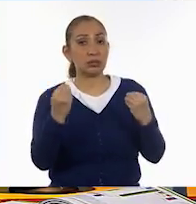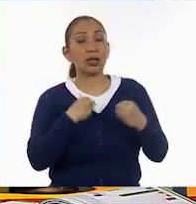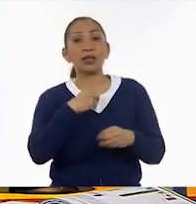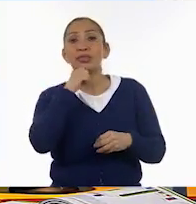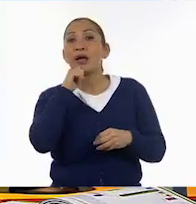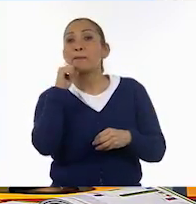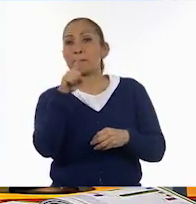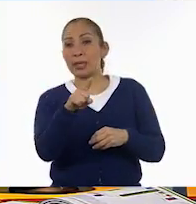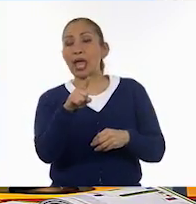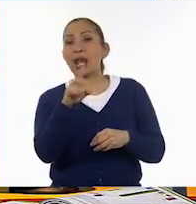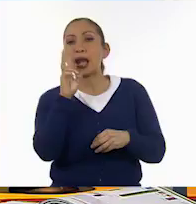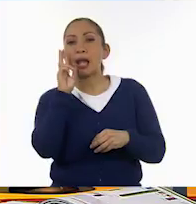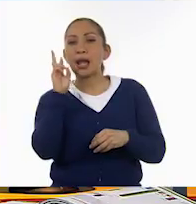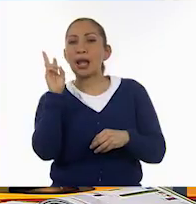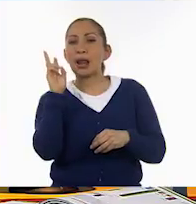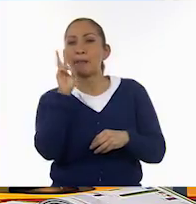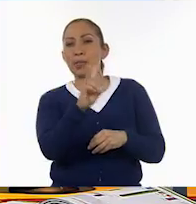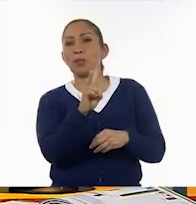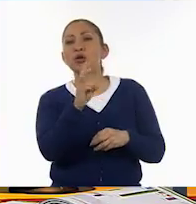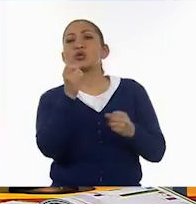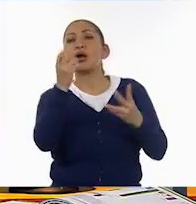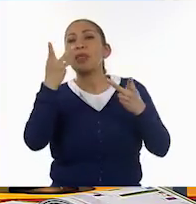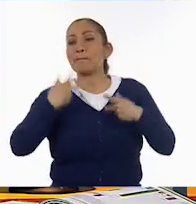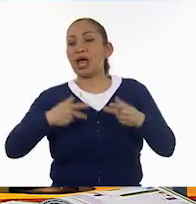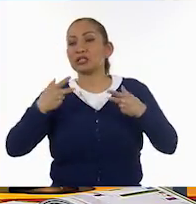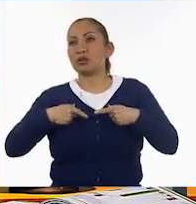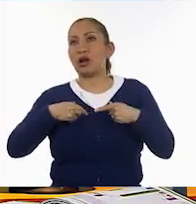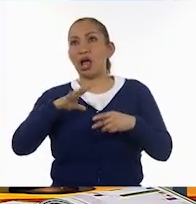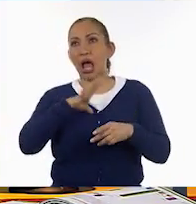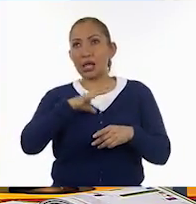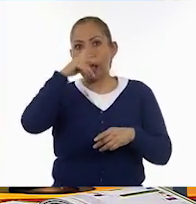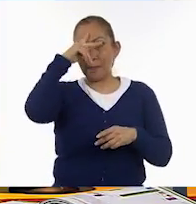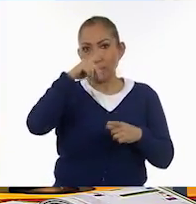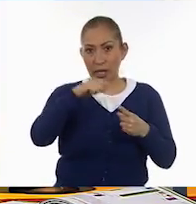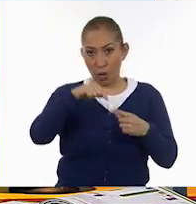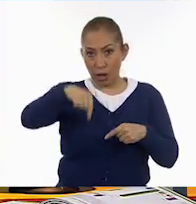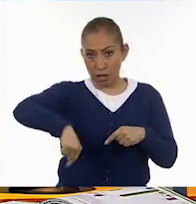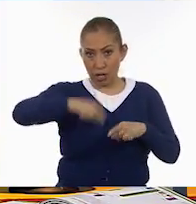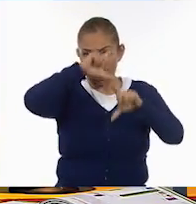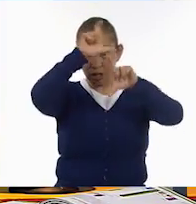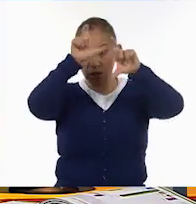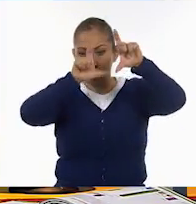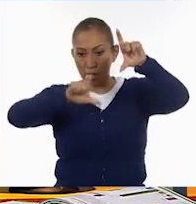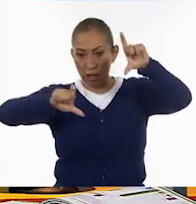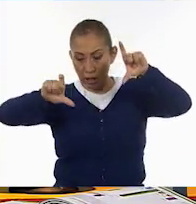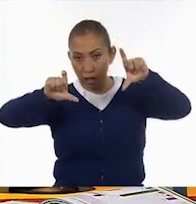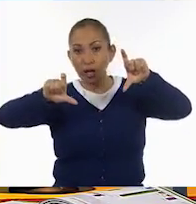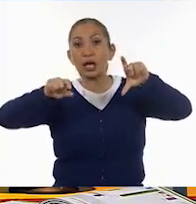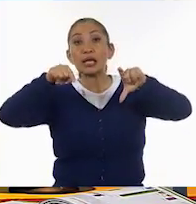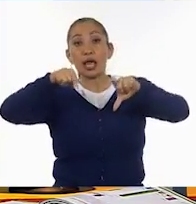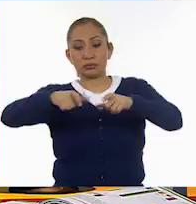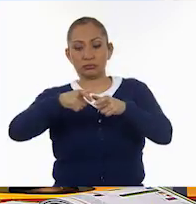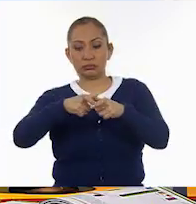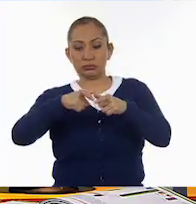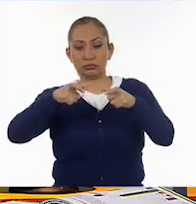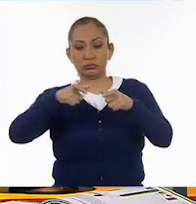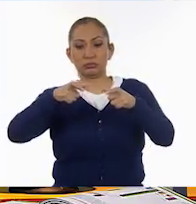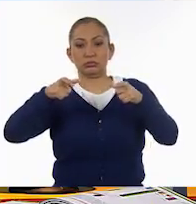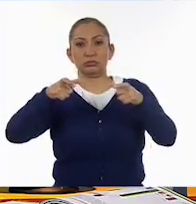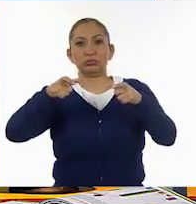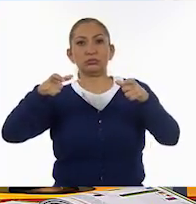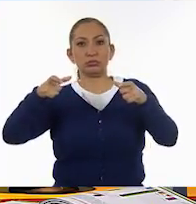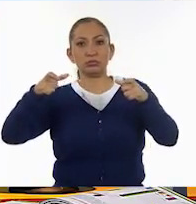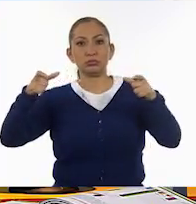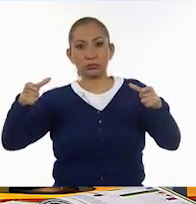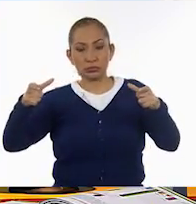también vimos cuántos habitantes éramos en México, en nuestro país, y que este crecimiento